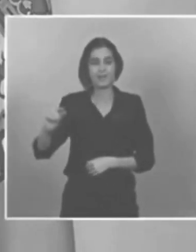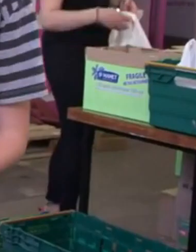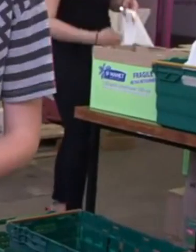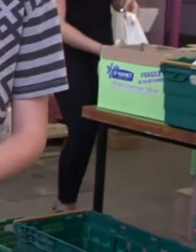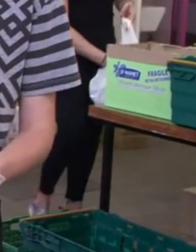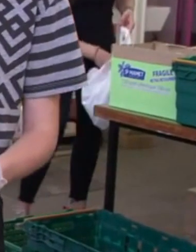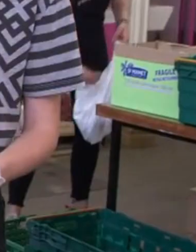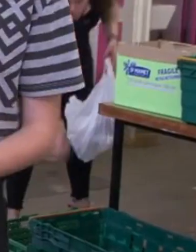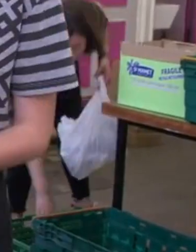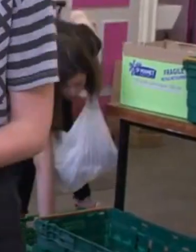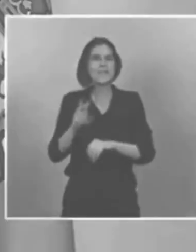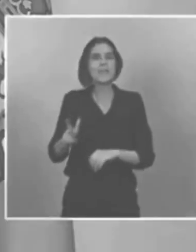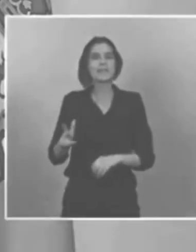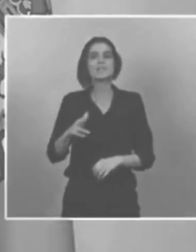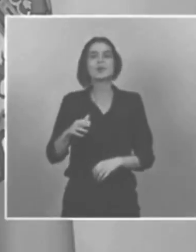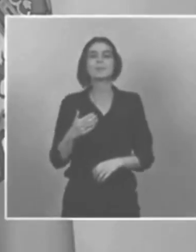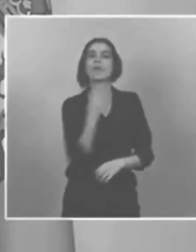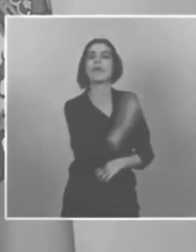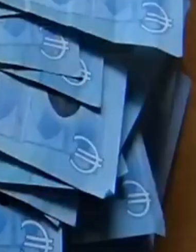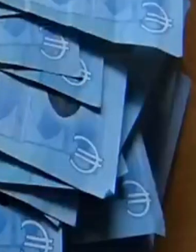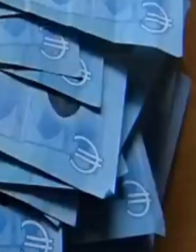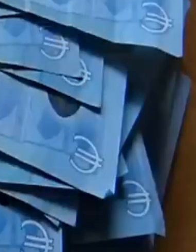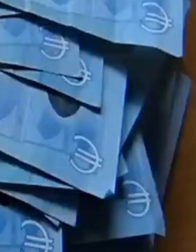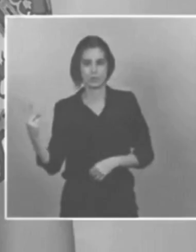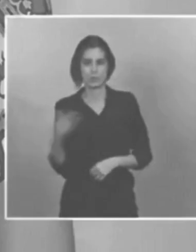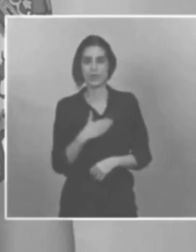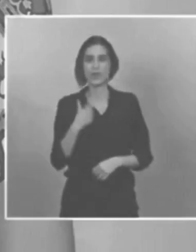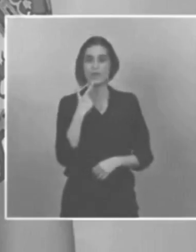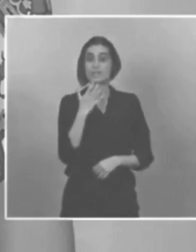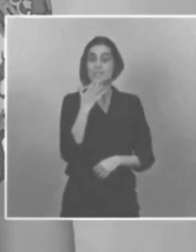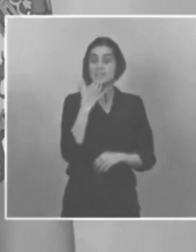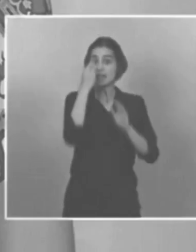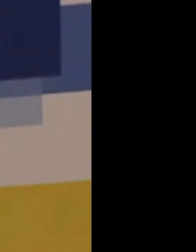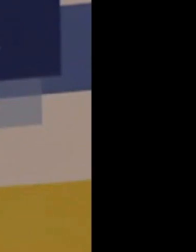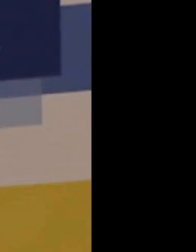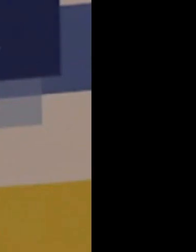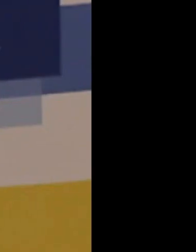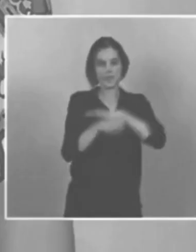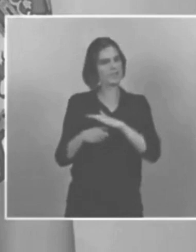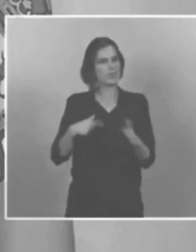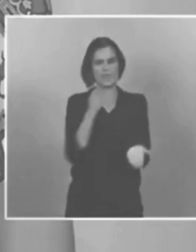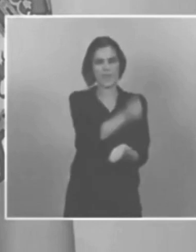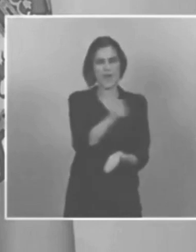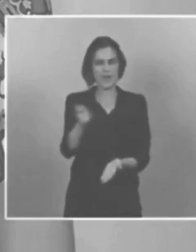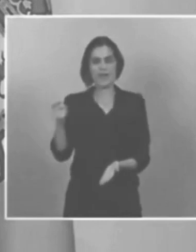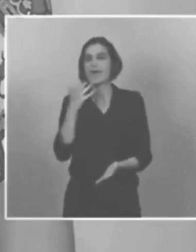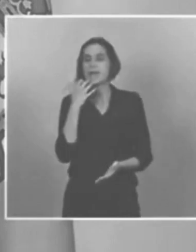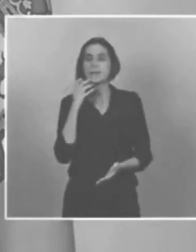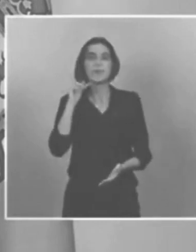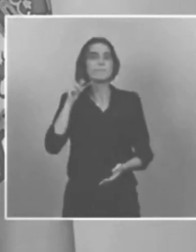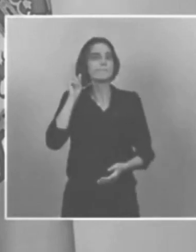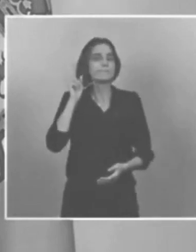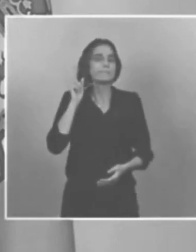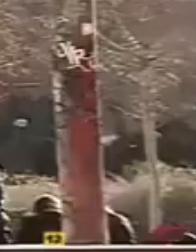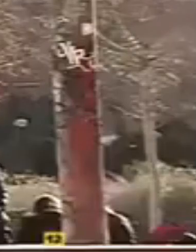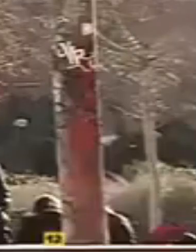las personas en situación de pobreza severa, ni su cuantía se acerca a la que se ha anunciado, ni la tramitación resulta sencilla y más llamativa aún. Se han